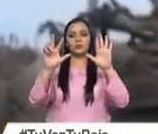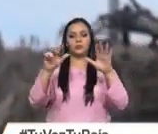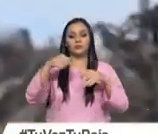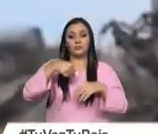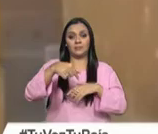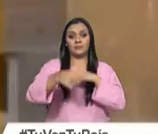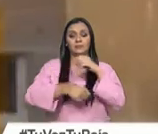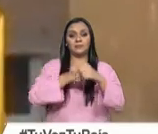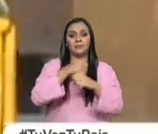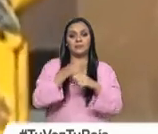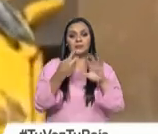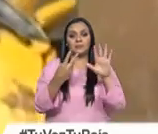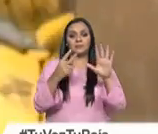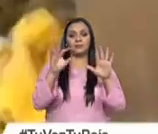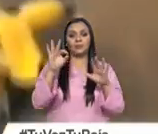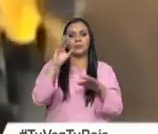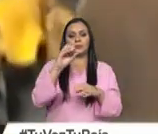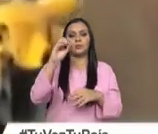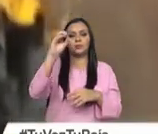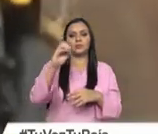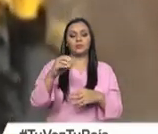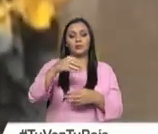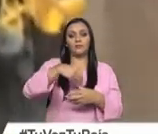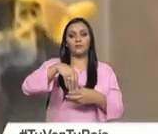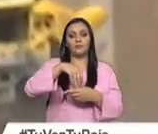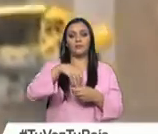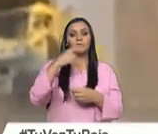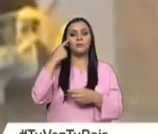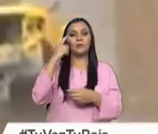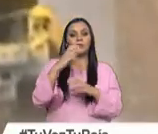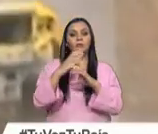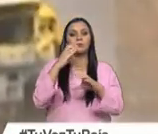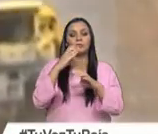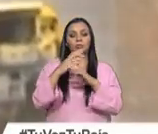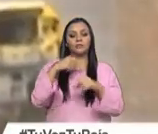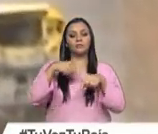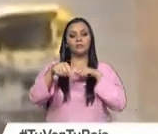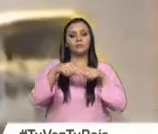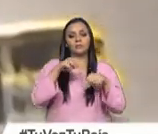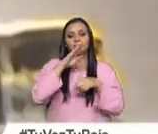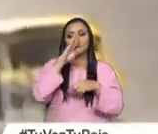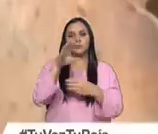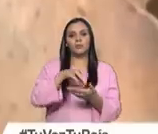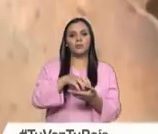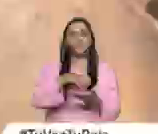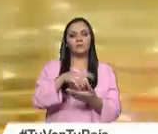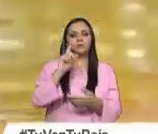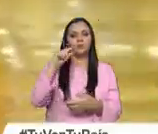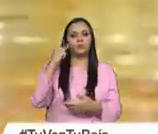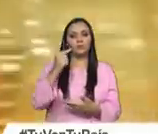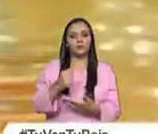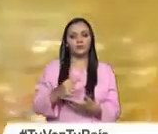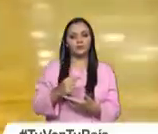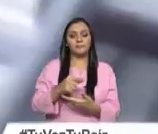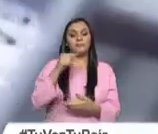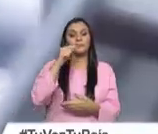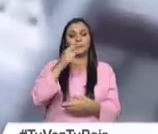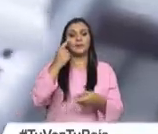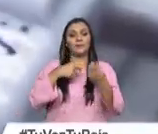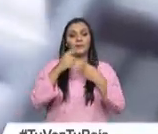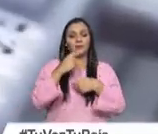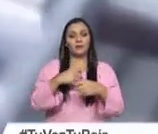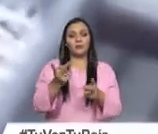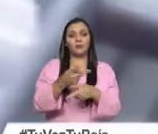el 79% de los fondos desembolsados fueron para buses que circulan principalmente en la provincia de Guayas. El sector exportador